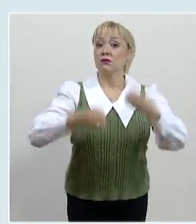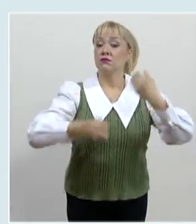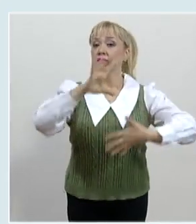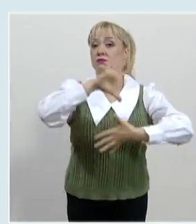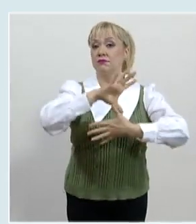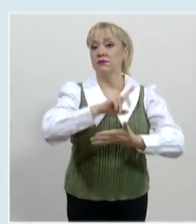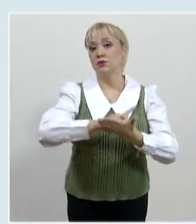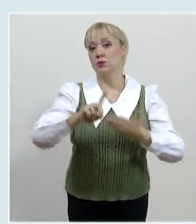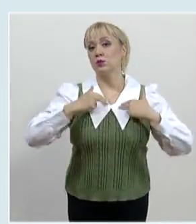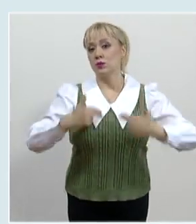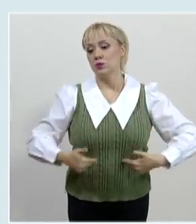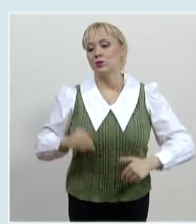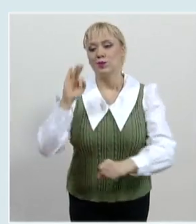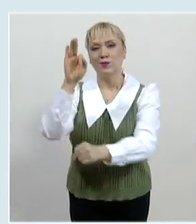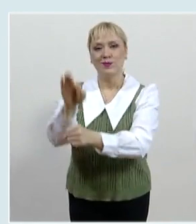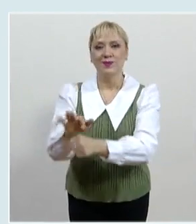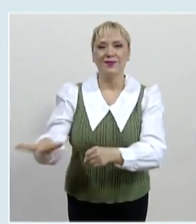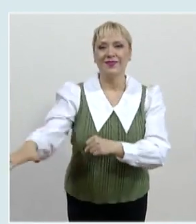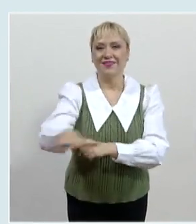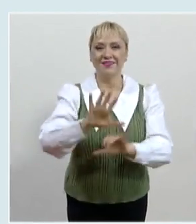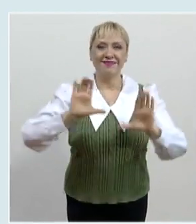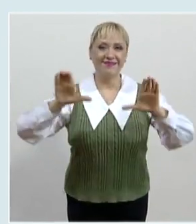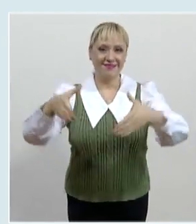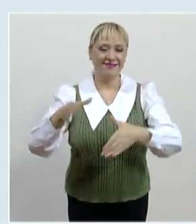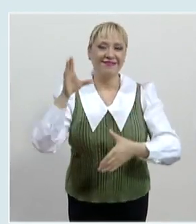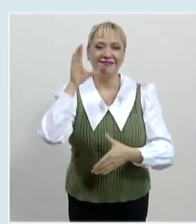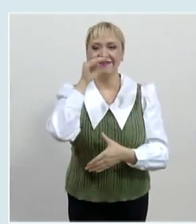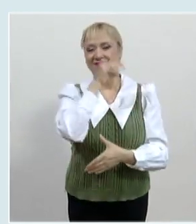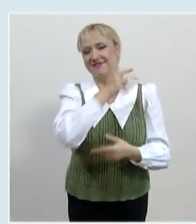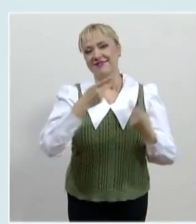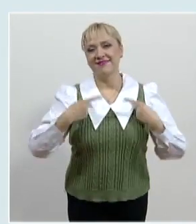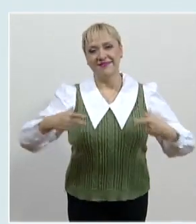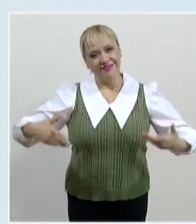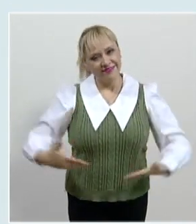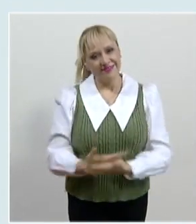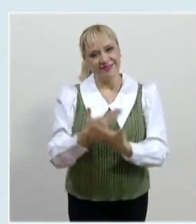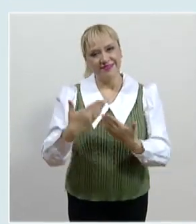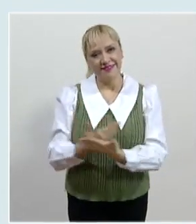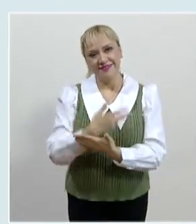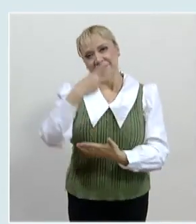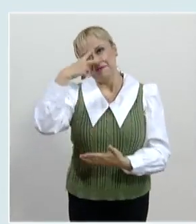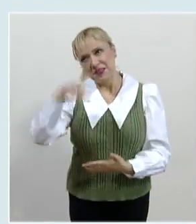Interamericana en Derechos Humanos en esta materia.